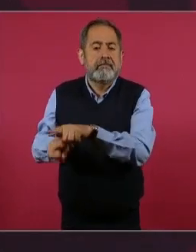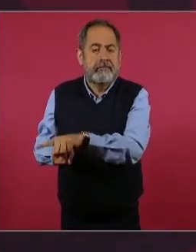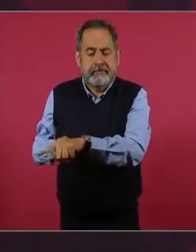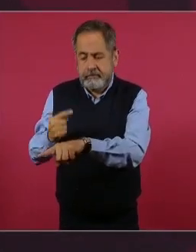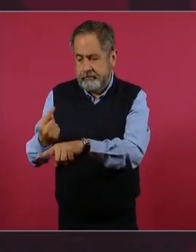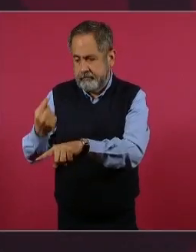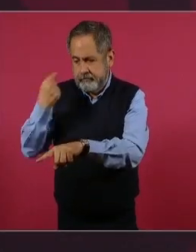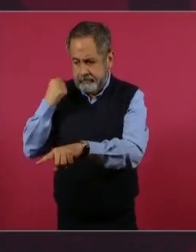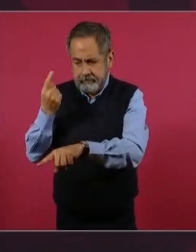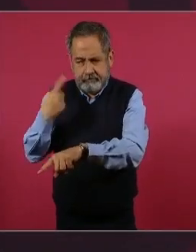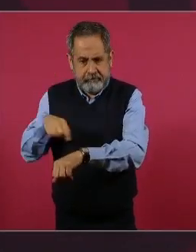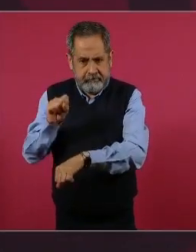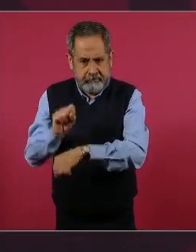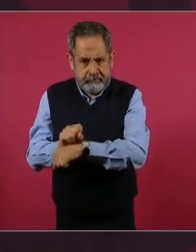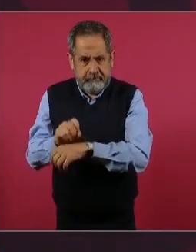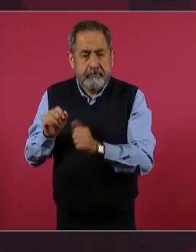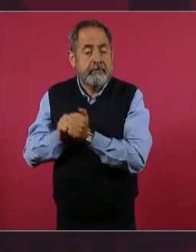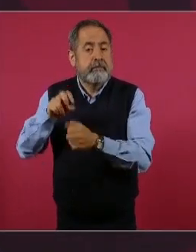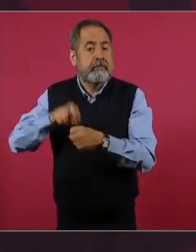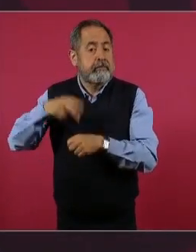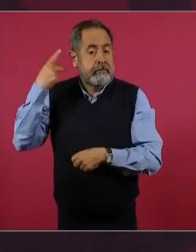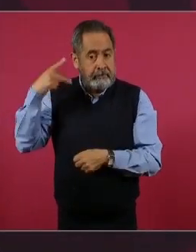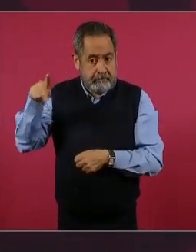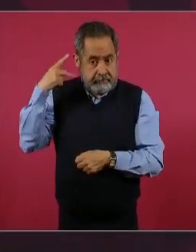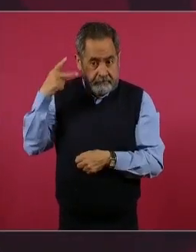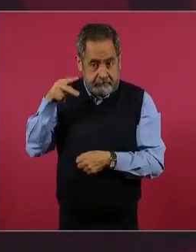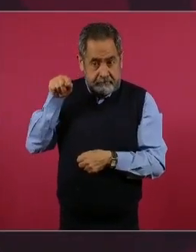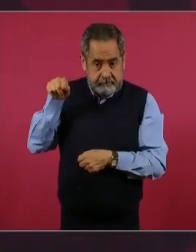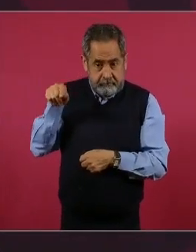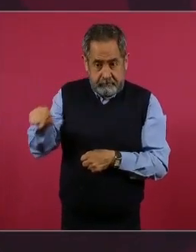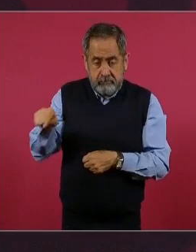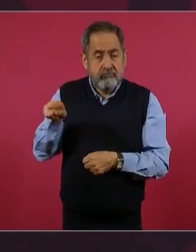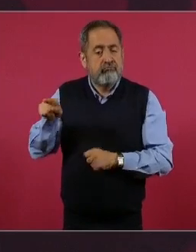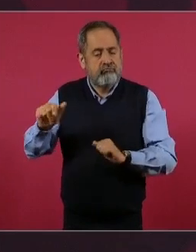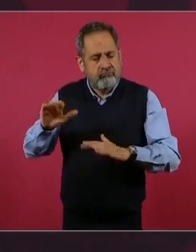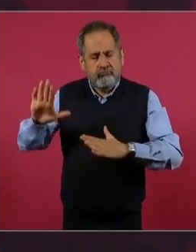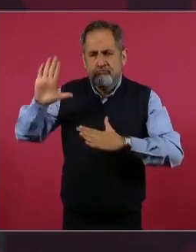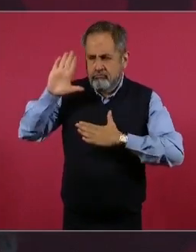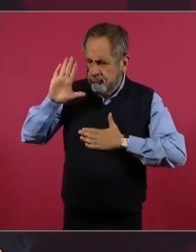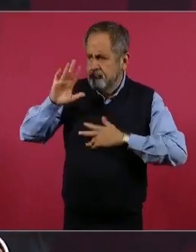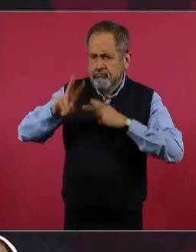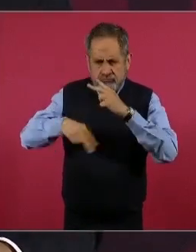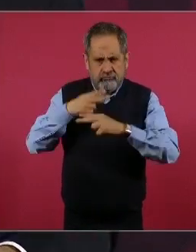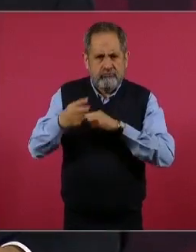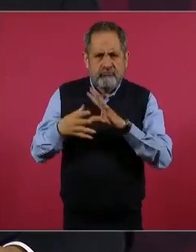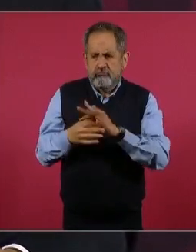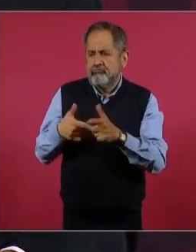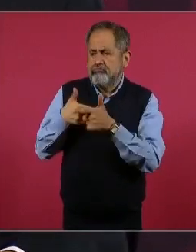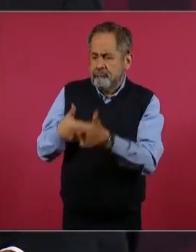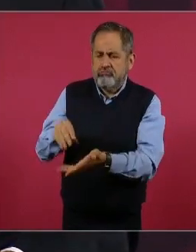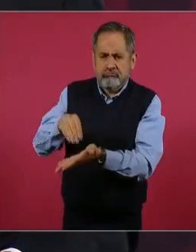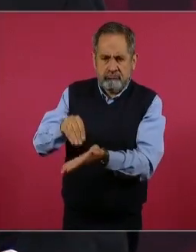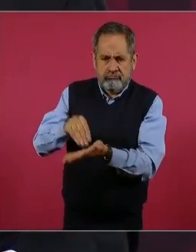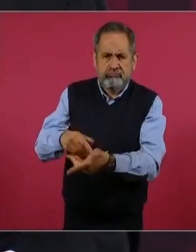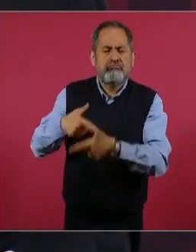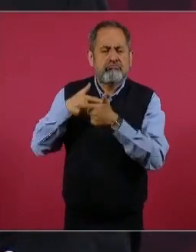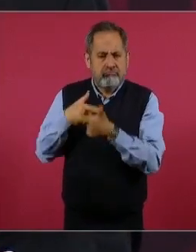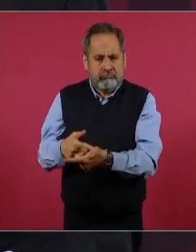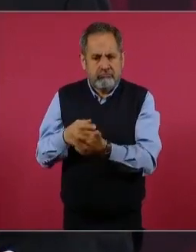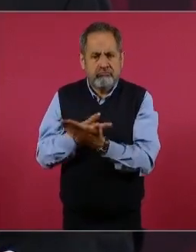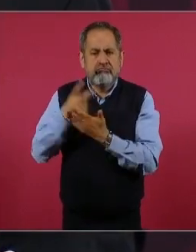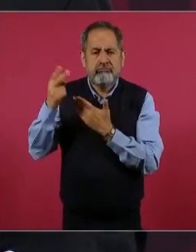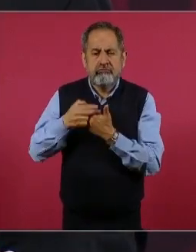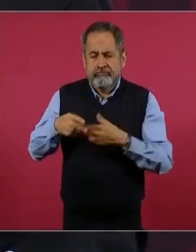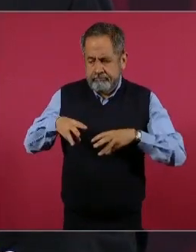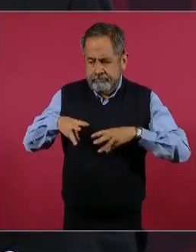el pasado fin de semana y en Puebla se comprometió a que va a continuar el programa